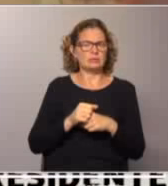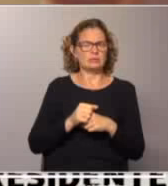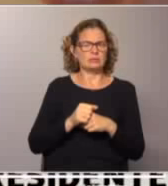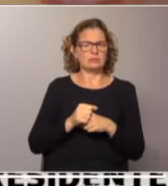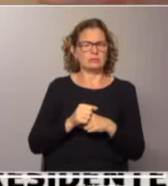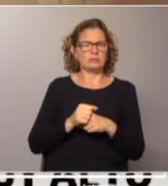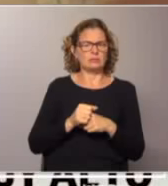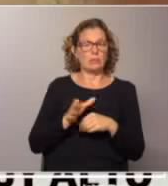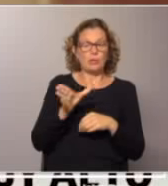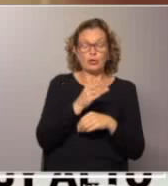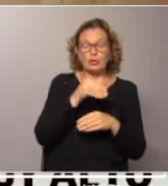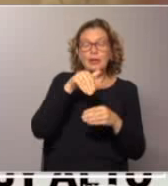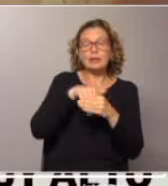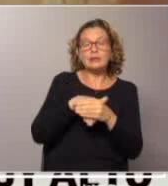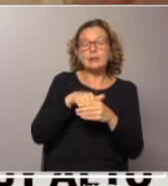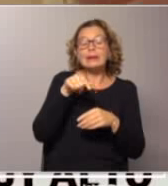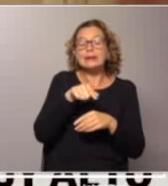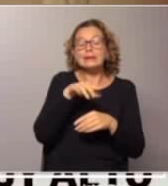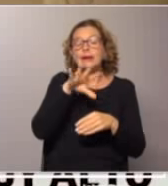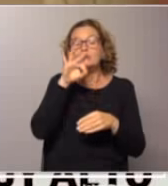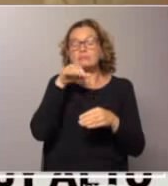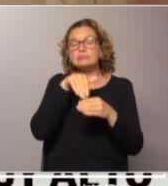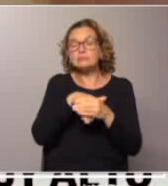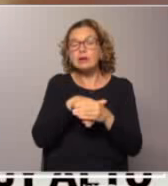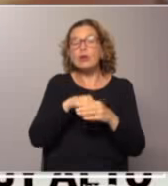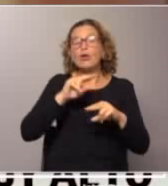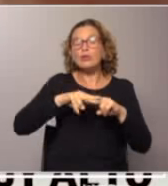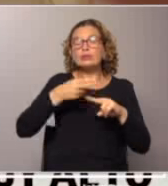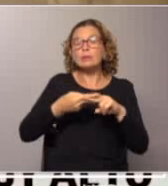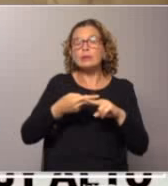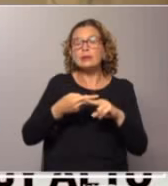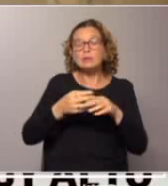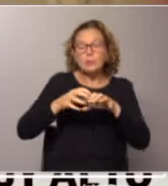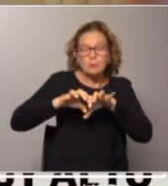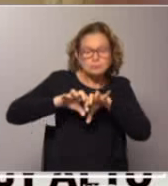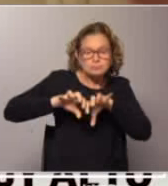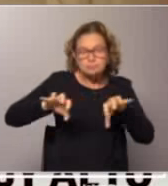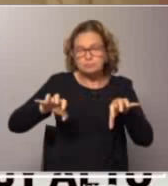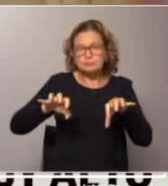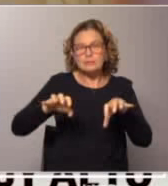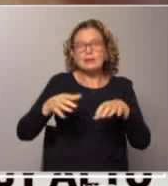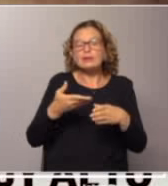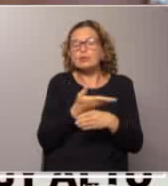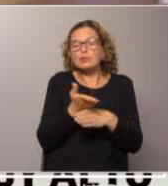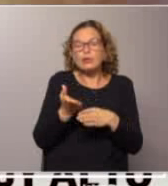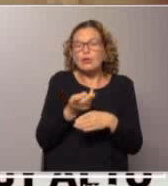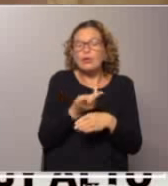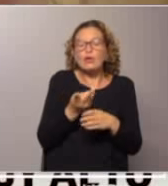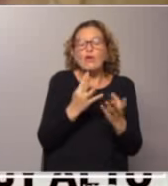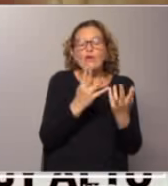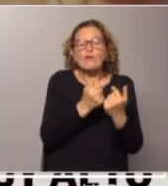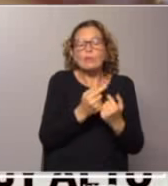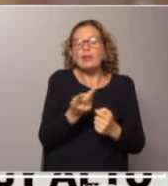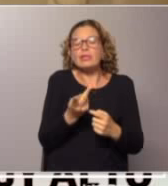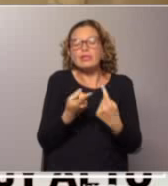elección ésta en particular reafirma la polarización que se da con dos modelos dos